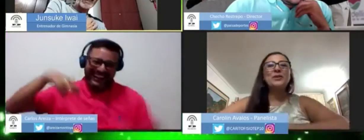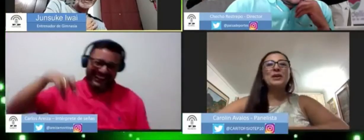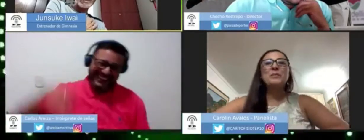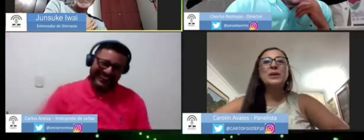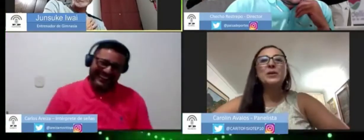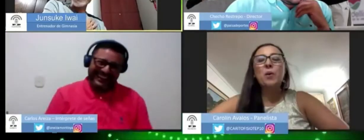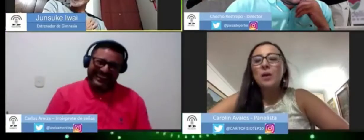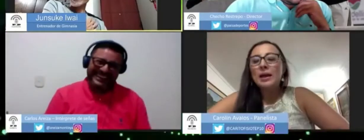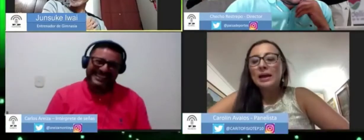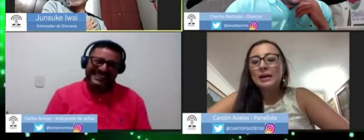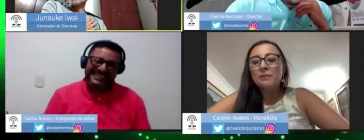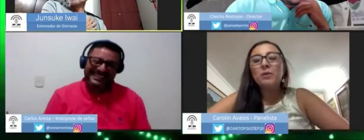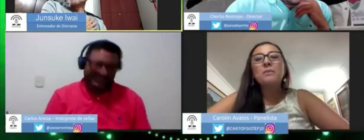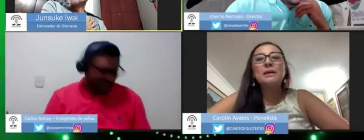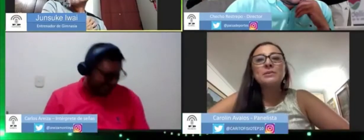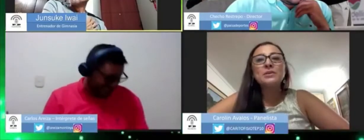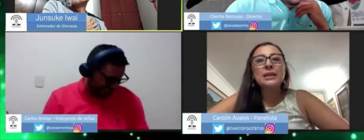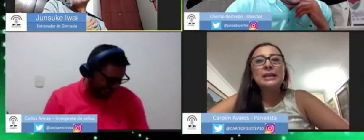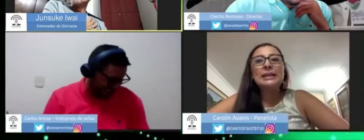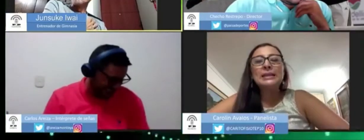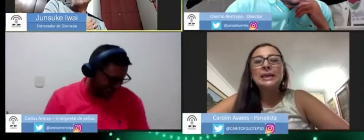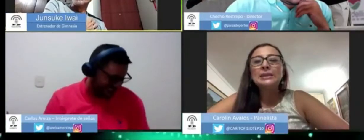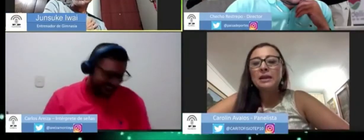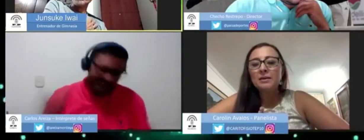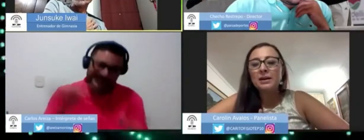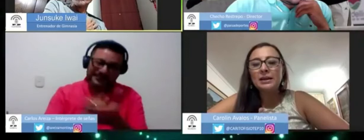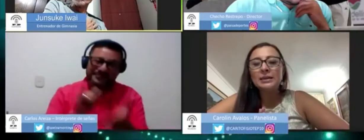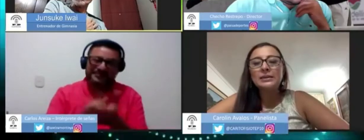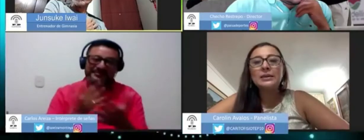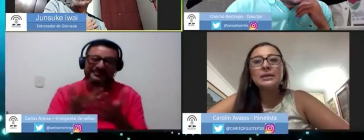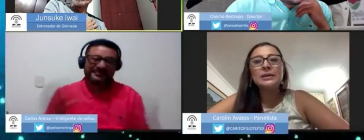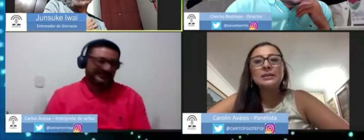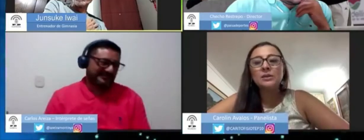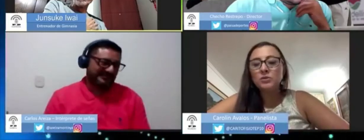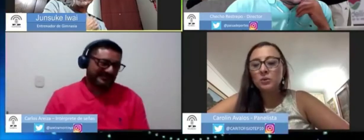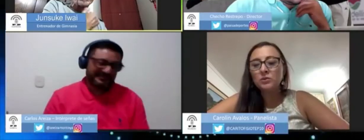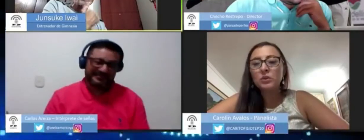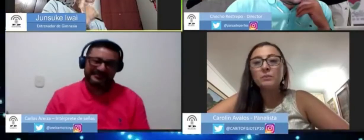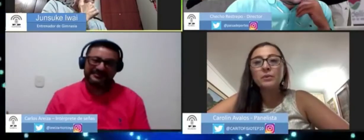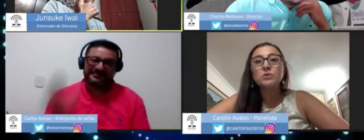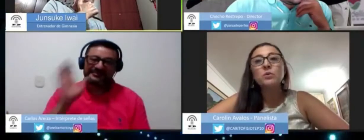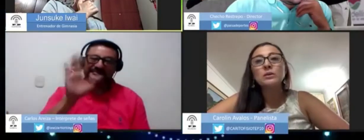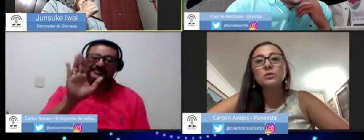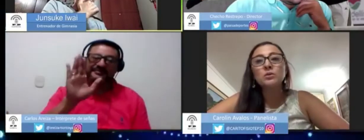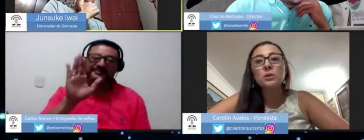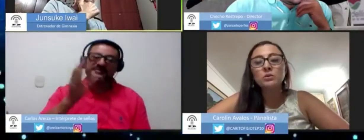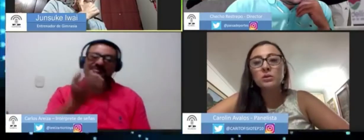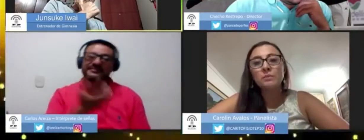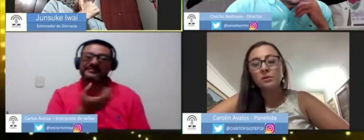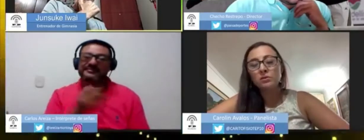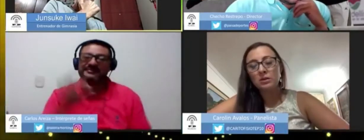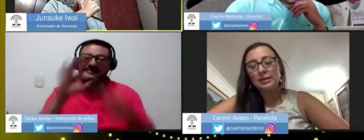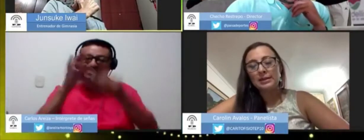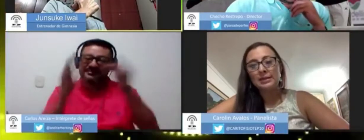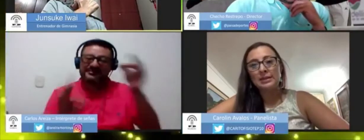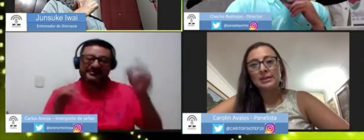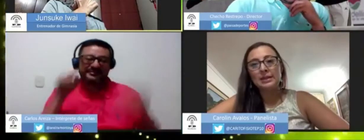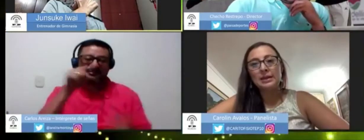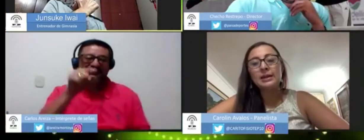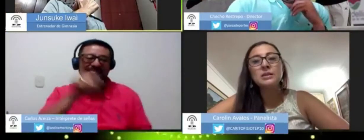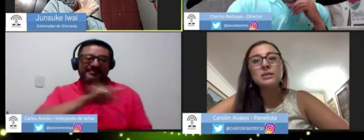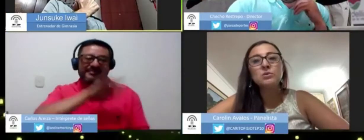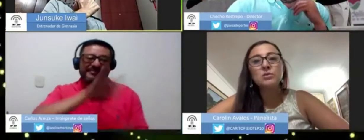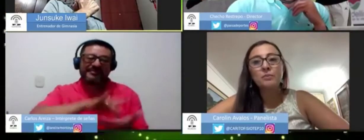Profe, bueno, volvamos al tema, a la línea de los Juegos Olímpicos. ¿Cuántos Juegos Olímpicos